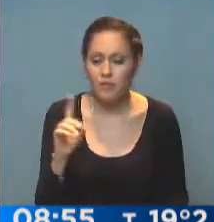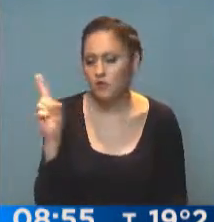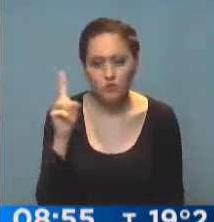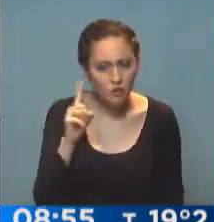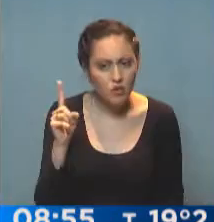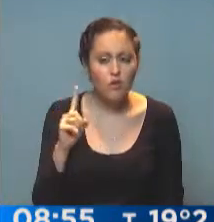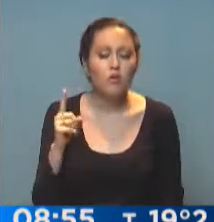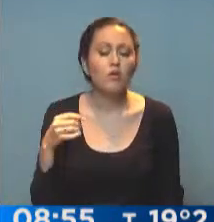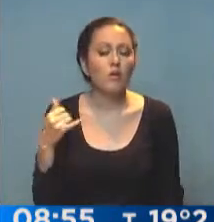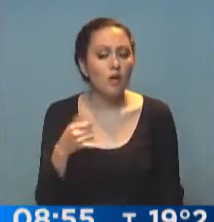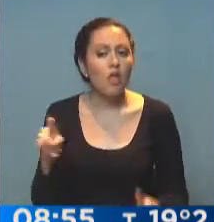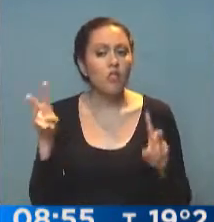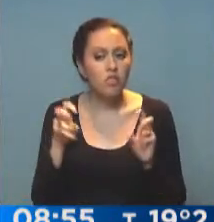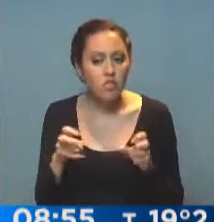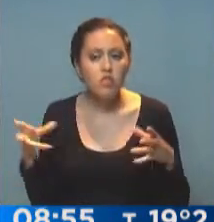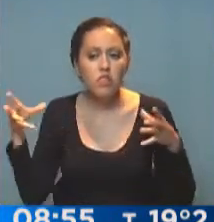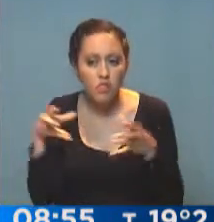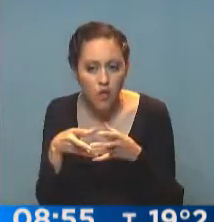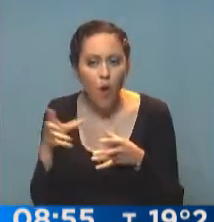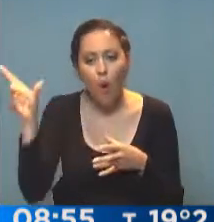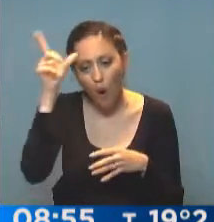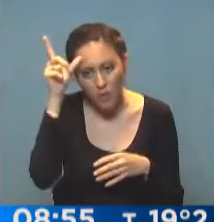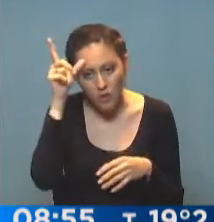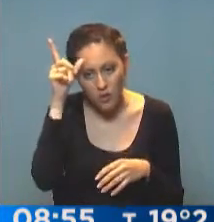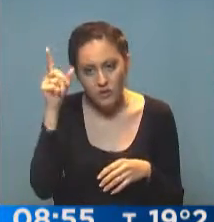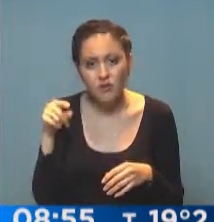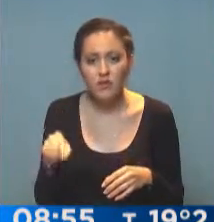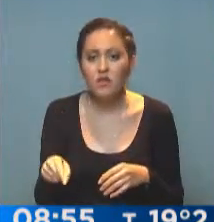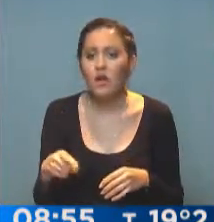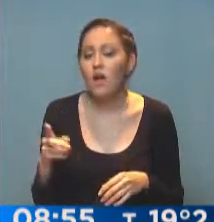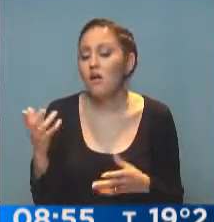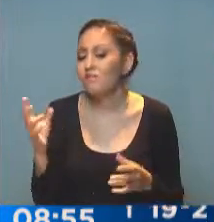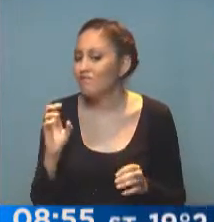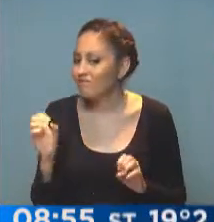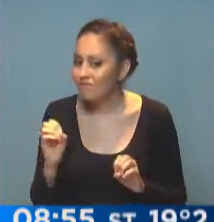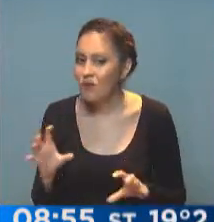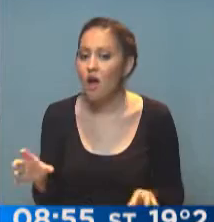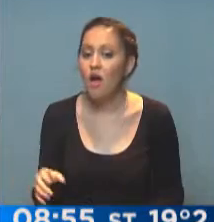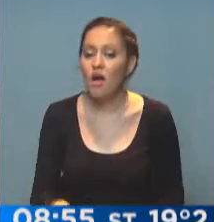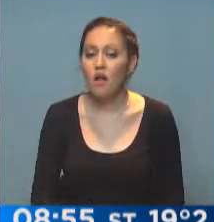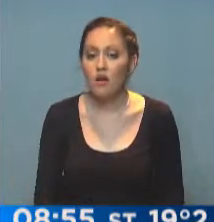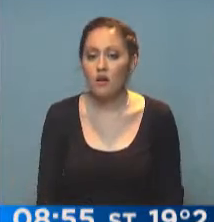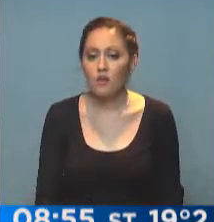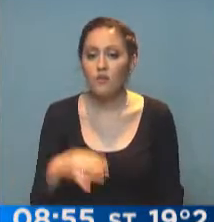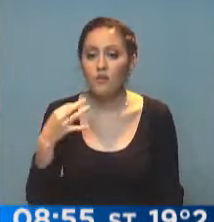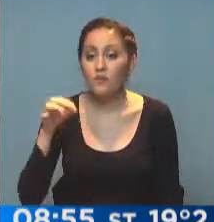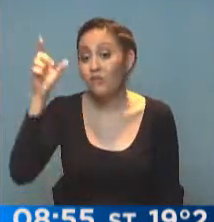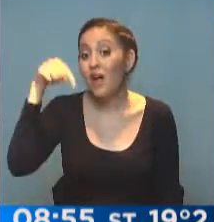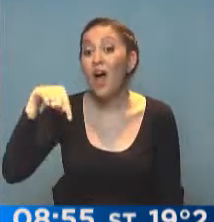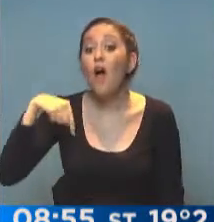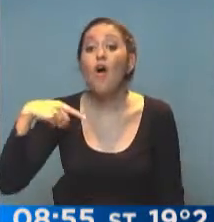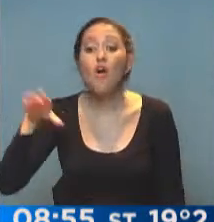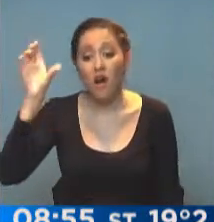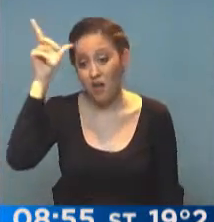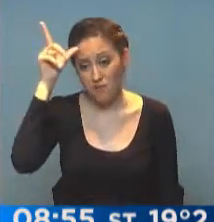es un tema ya sistémico de una policía que nació con una búsqueda distinta, más de proximidad, más de cercanía, y se convirtió en una policía violenta